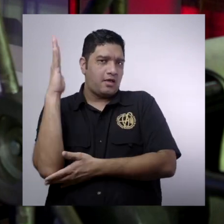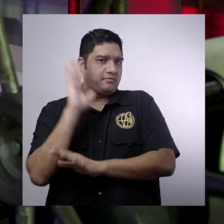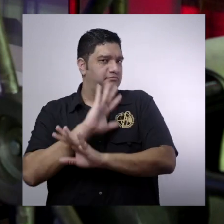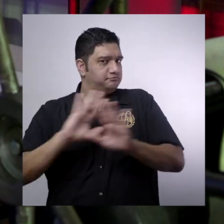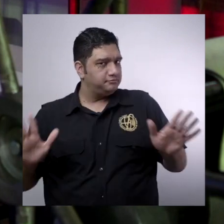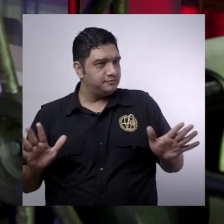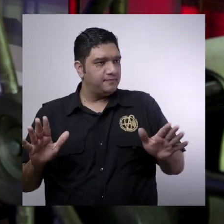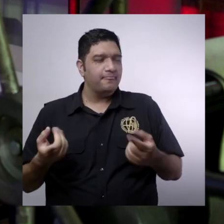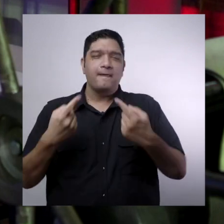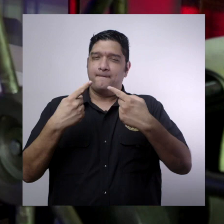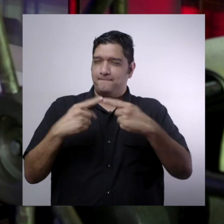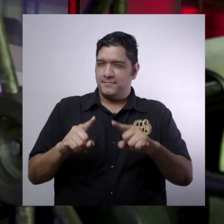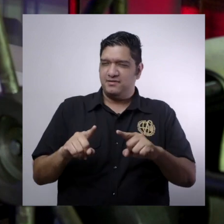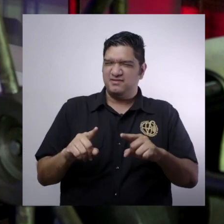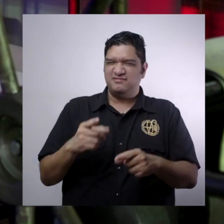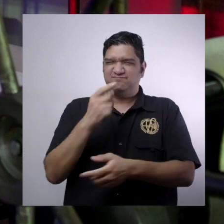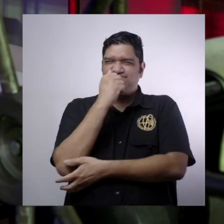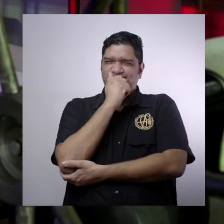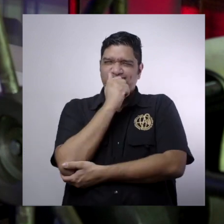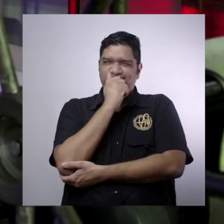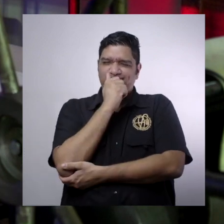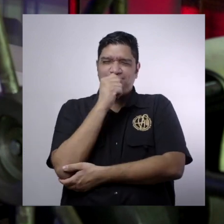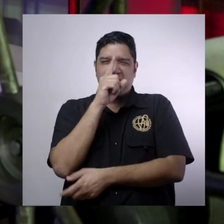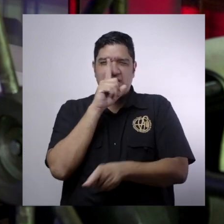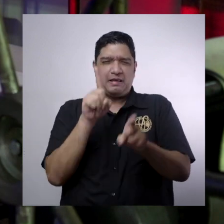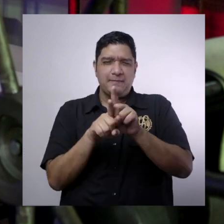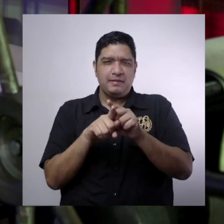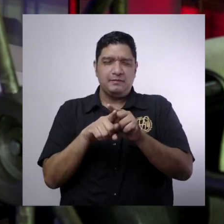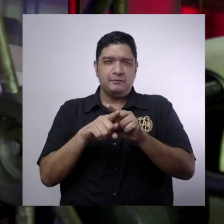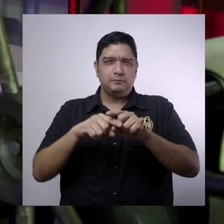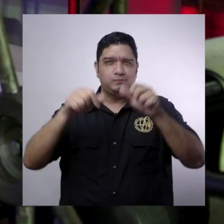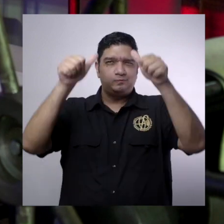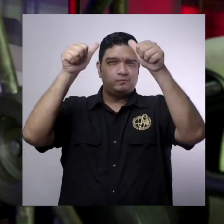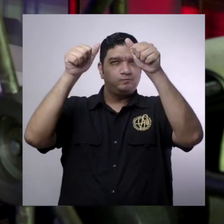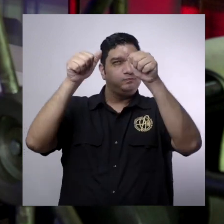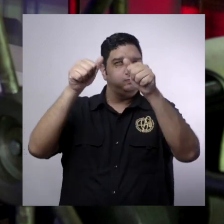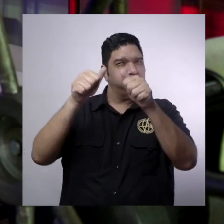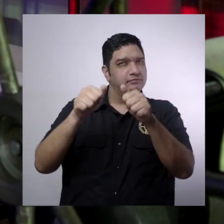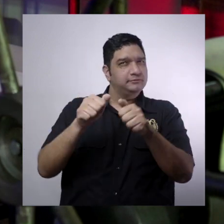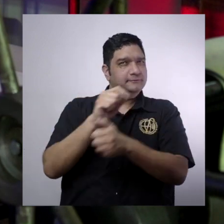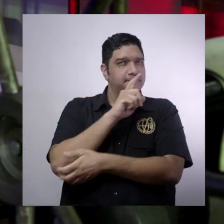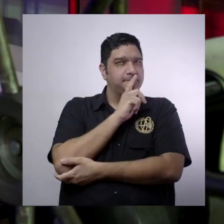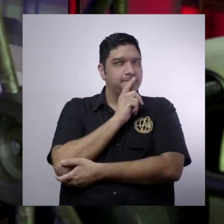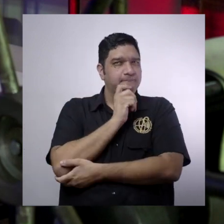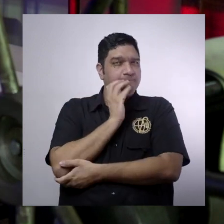ya viéndolo desde un punto de vista conceptual, pues